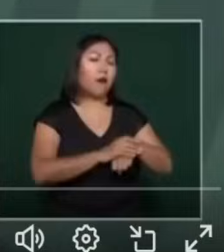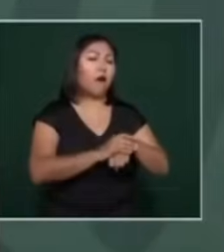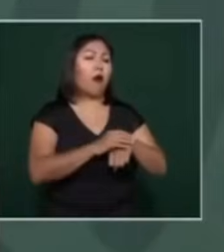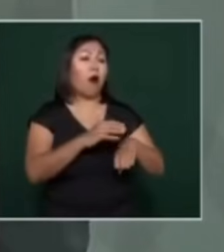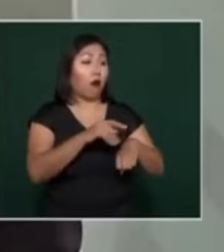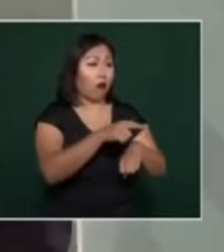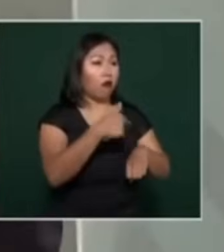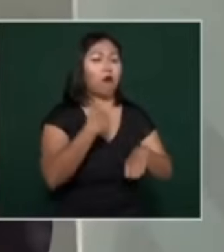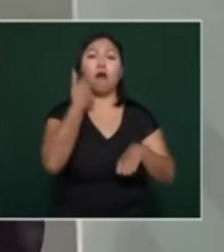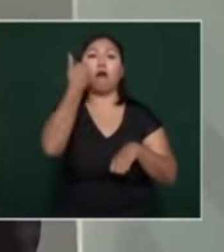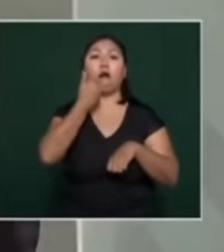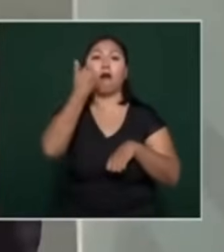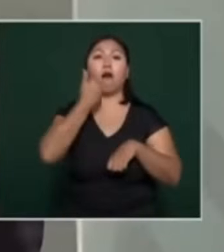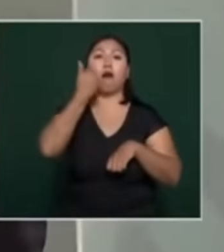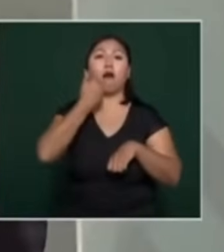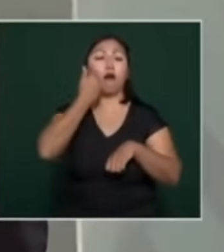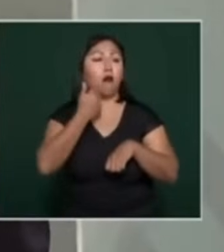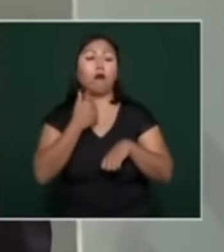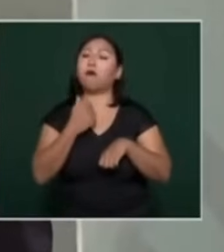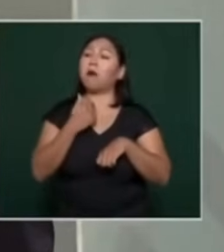presidente. Etcétera, etcétera, etcétera.